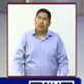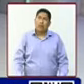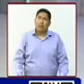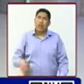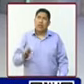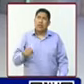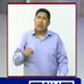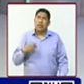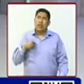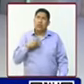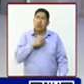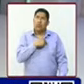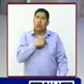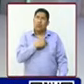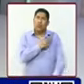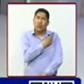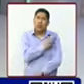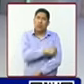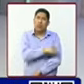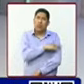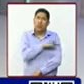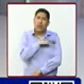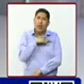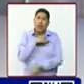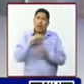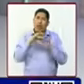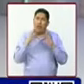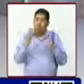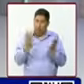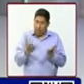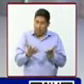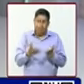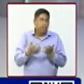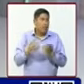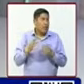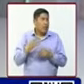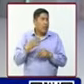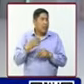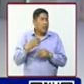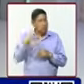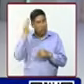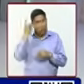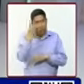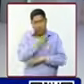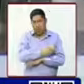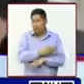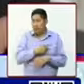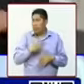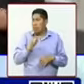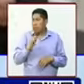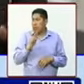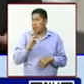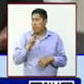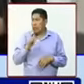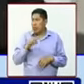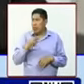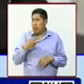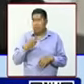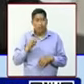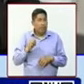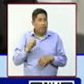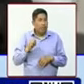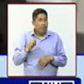Así es, nos encontramos justamente en el Hospital de Clínicas, donde ya está por más de 24 horas Abraham. Realmente la situación no